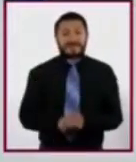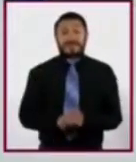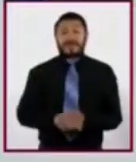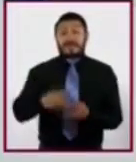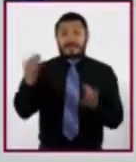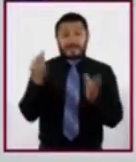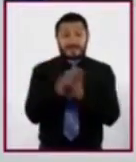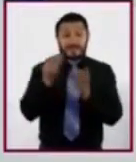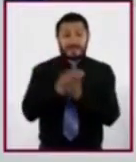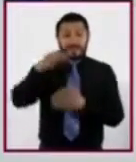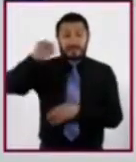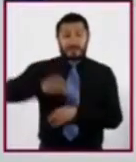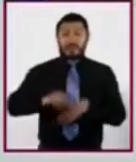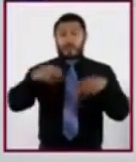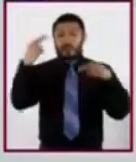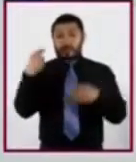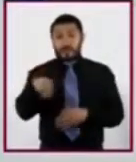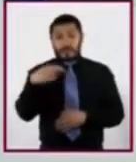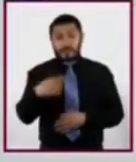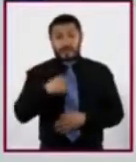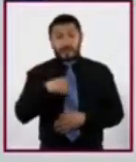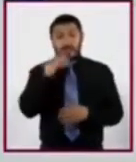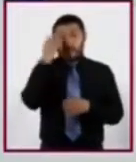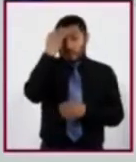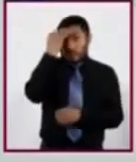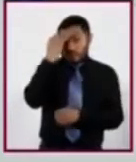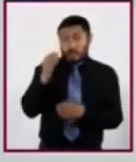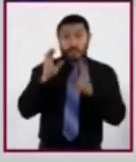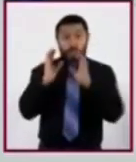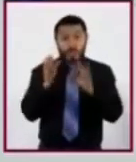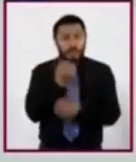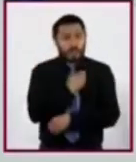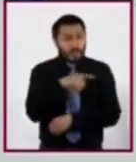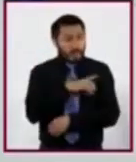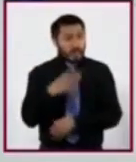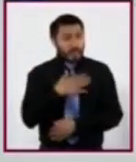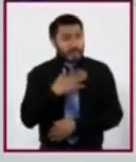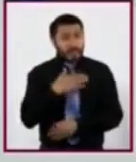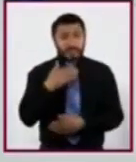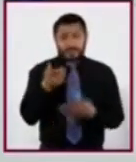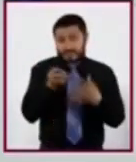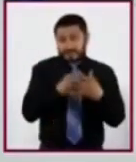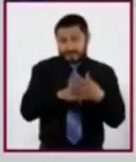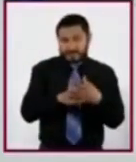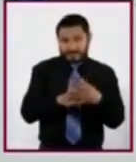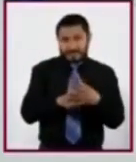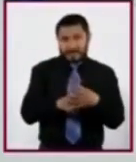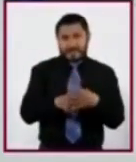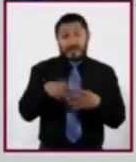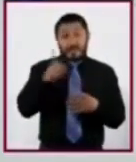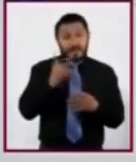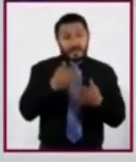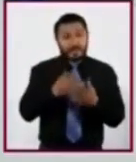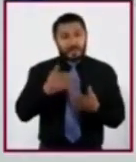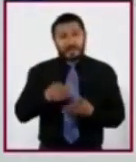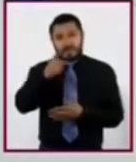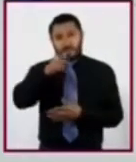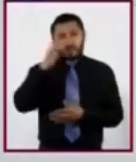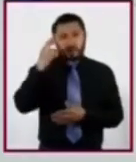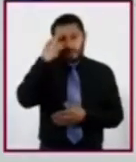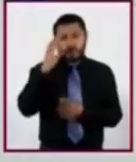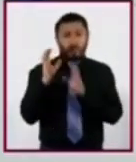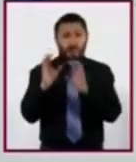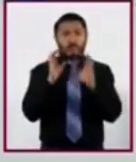titulamos Me informo y cuido mi salud. Antes de comenzar, les recuerdo que debemos seguir cuidándonos